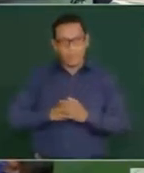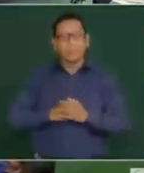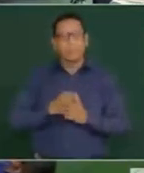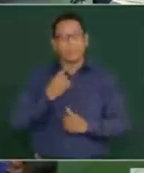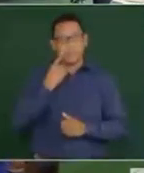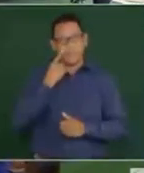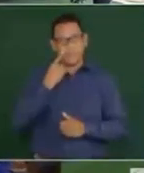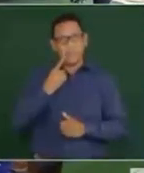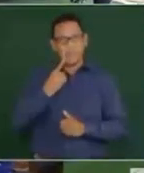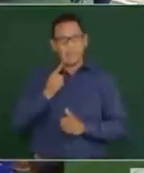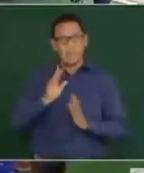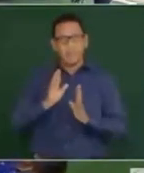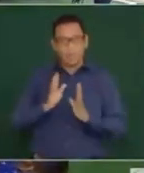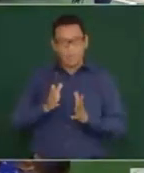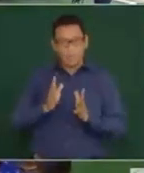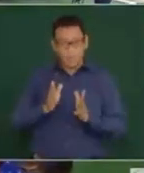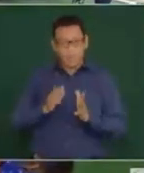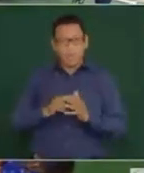estamos